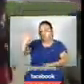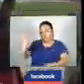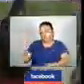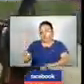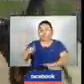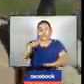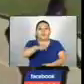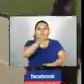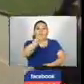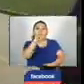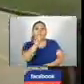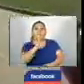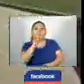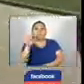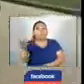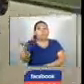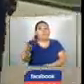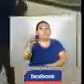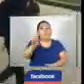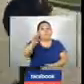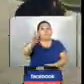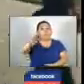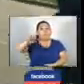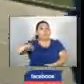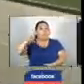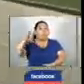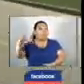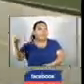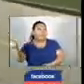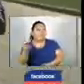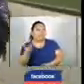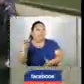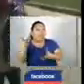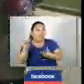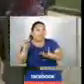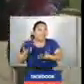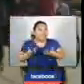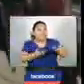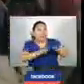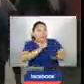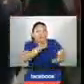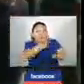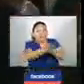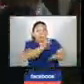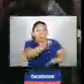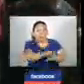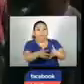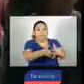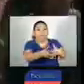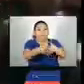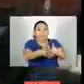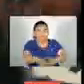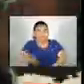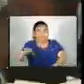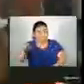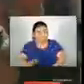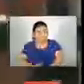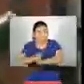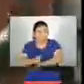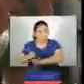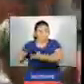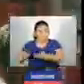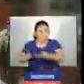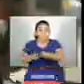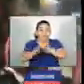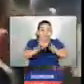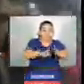ha informado que podrían ser más de 12.000 personas que partirían en búsqueda del sueño americano. De confirmarse la salida, el Instituto